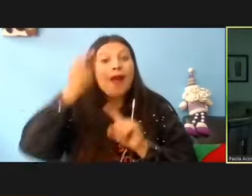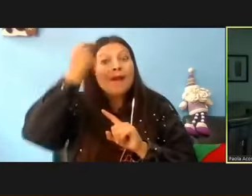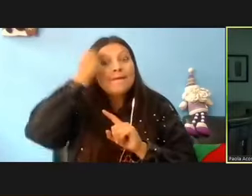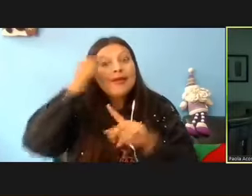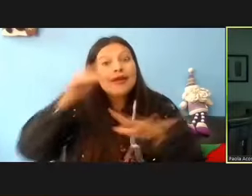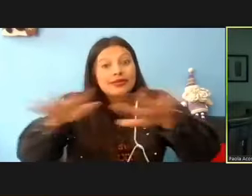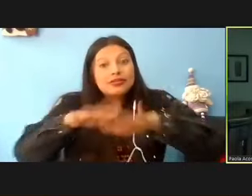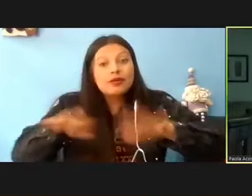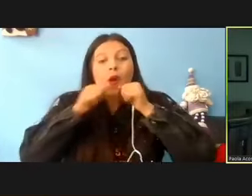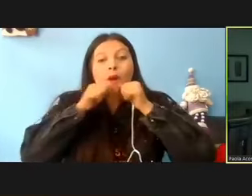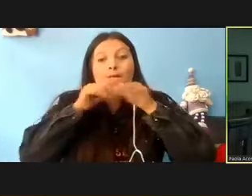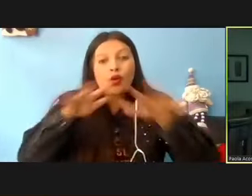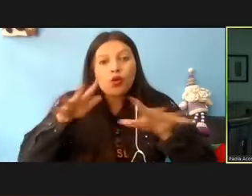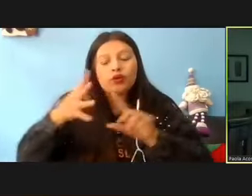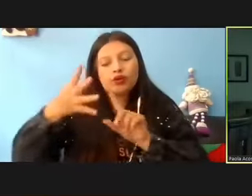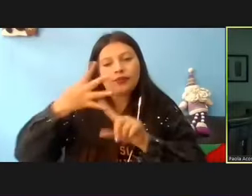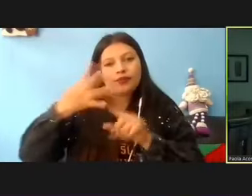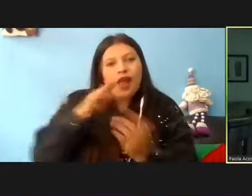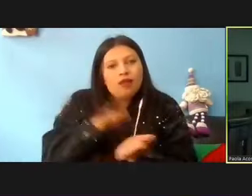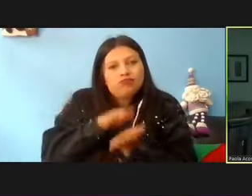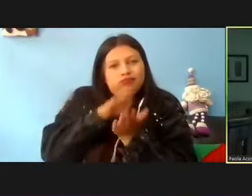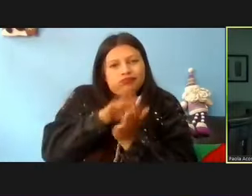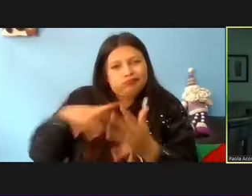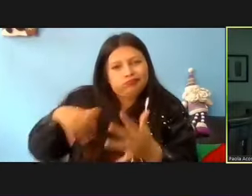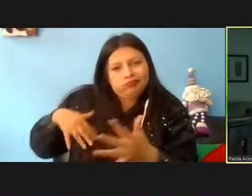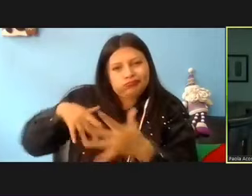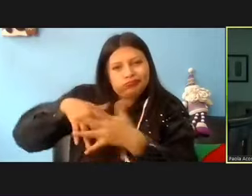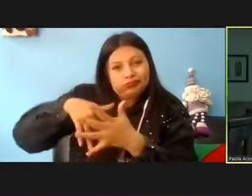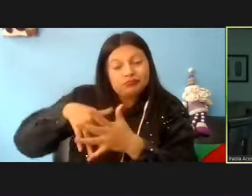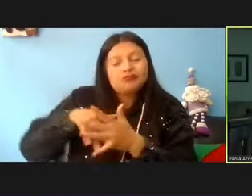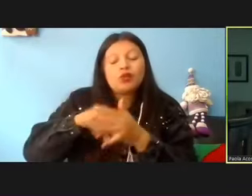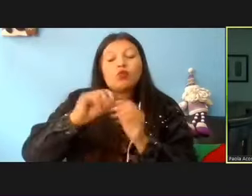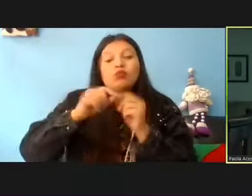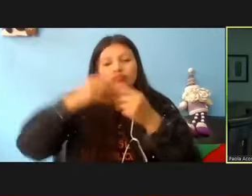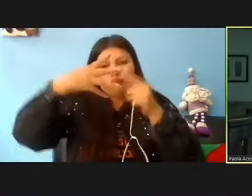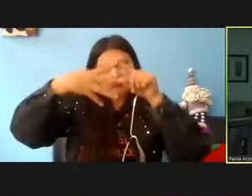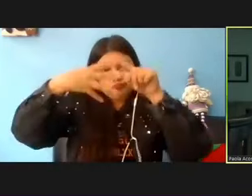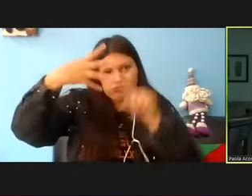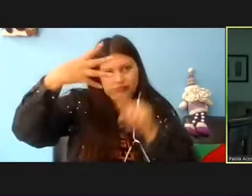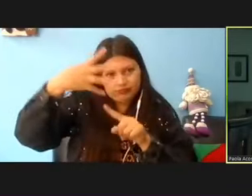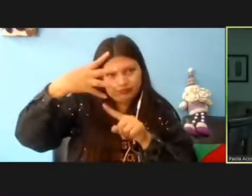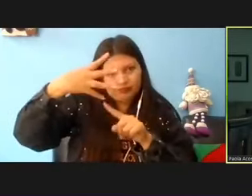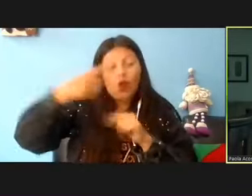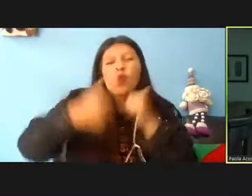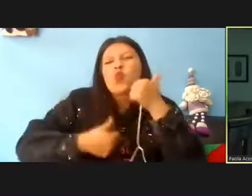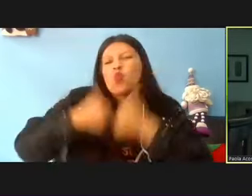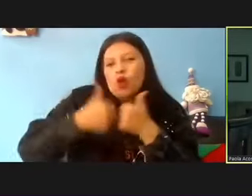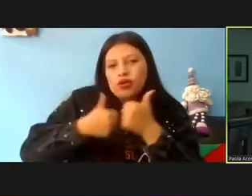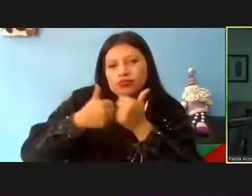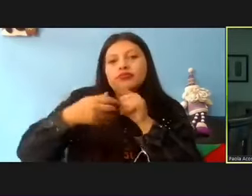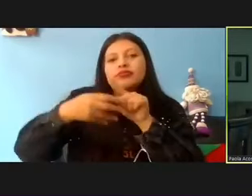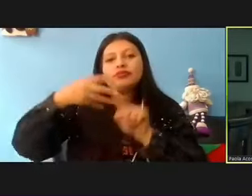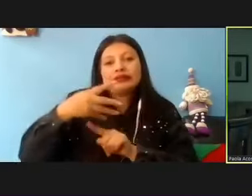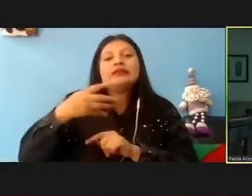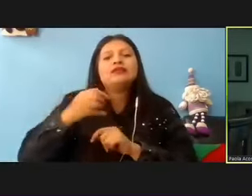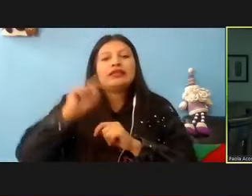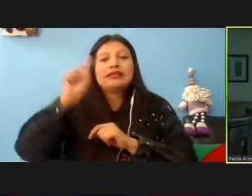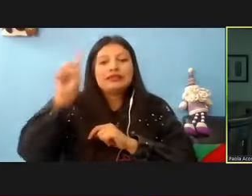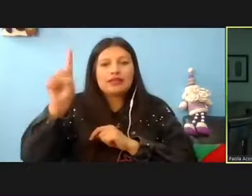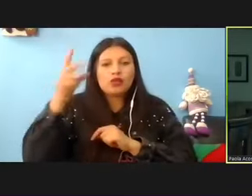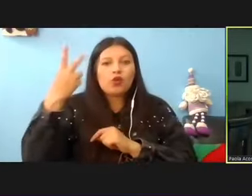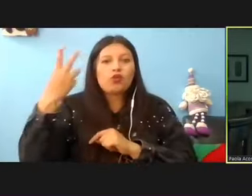espacio público y archivo. Fuimos 4 en total, entre los cuales tuvimos